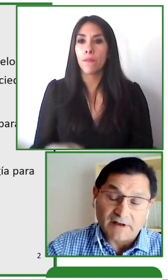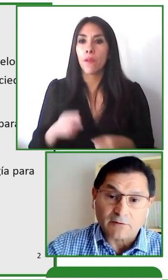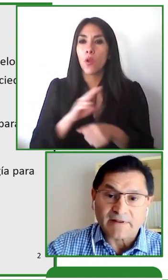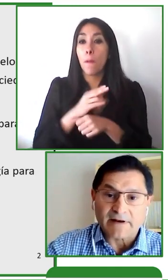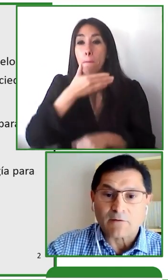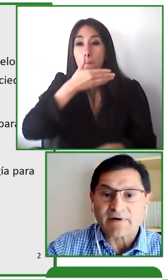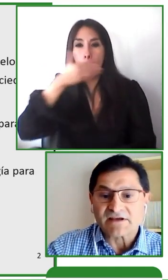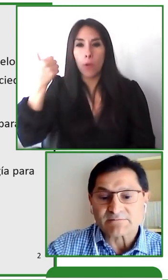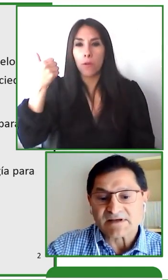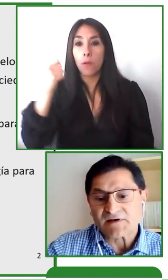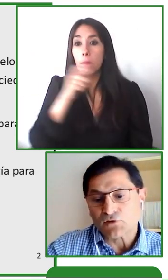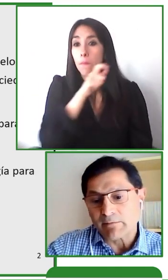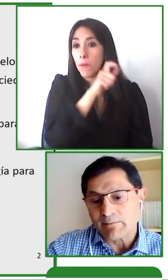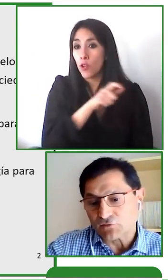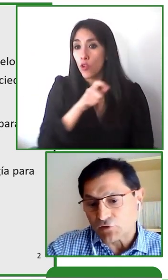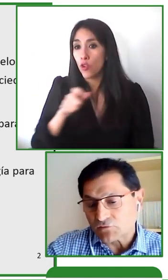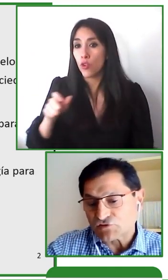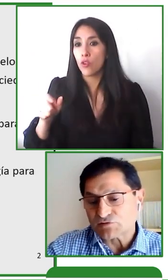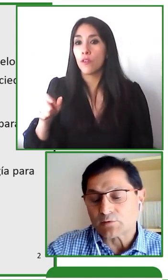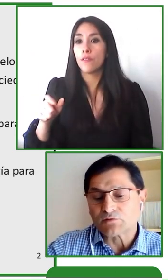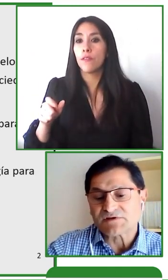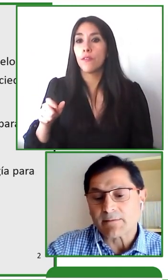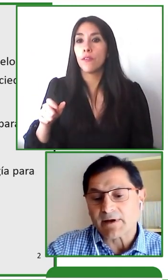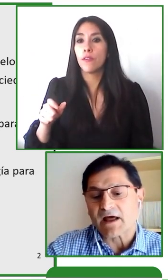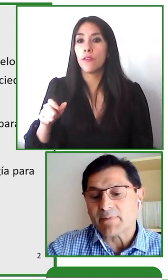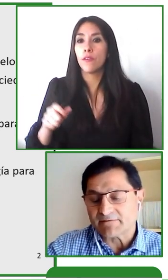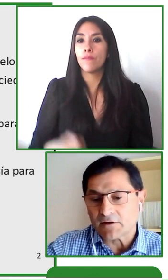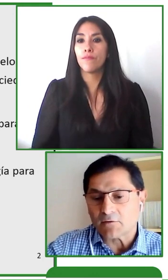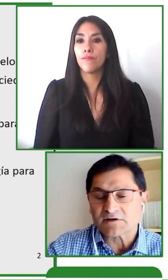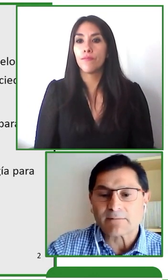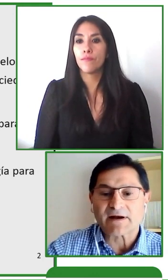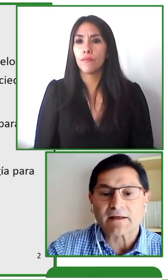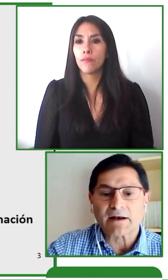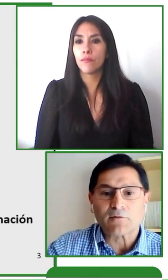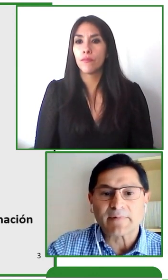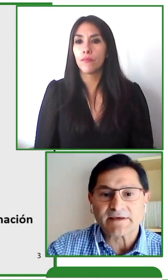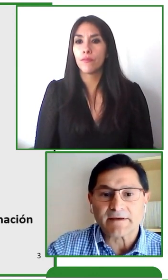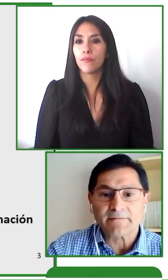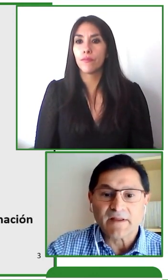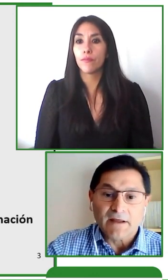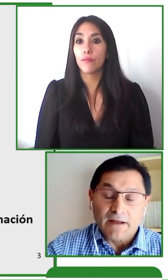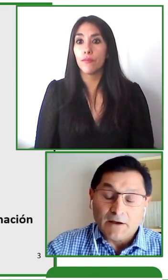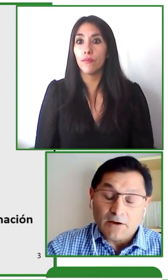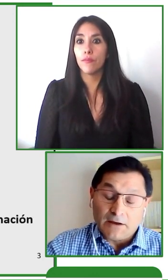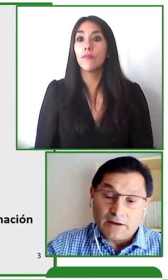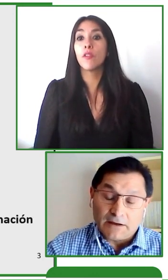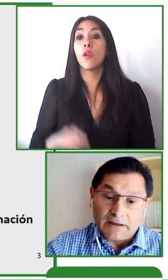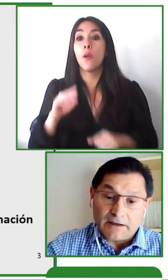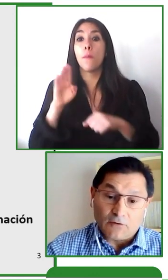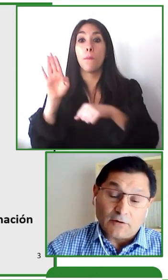Como decía, el nombre de la compañía es MassFactory, pero todos nuestros productos se llaman Appentown, es la marca de la compañía.